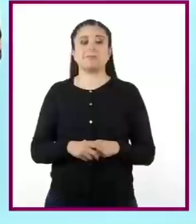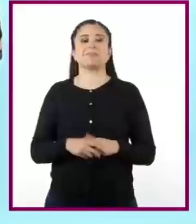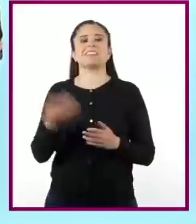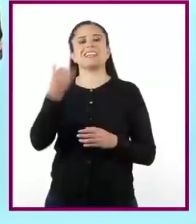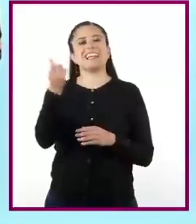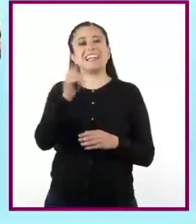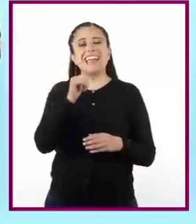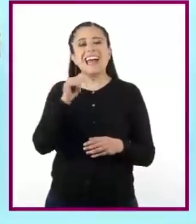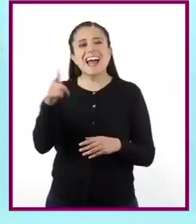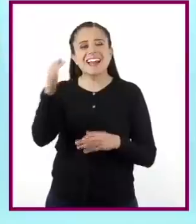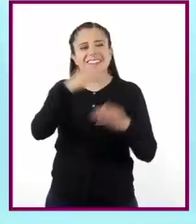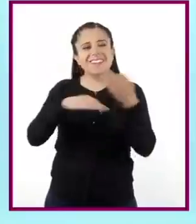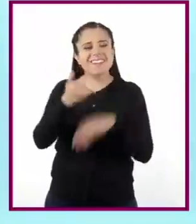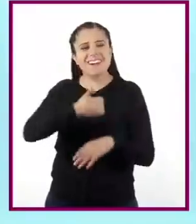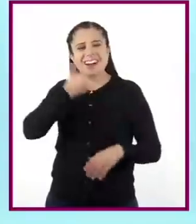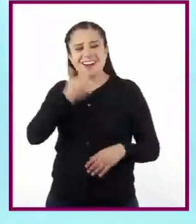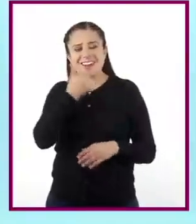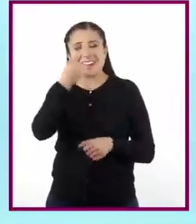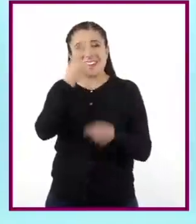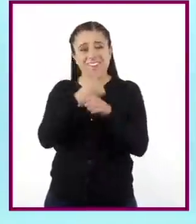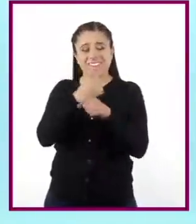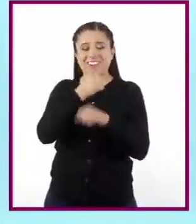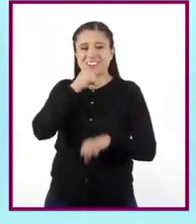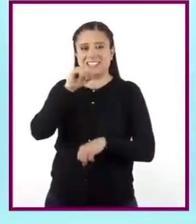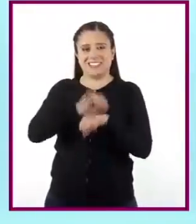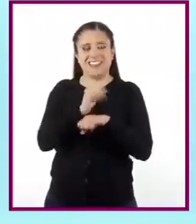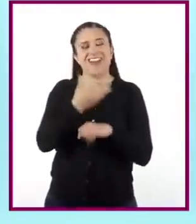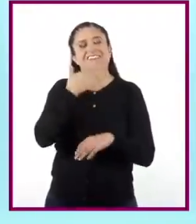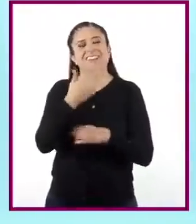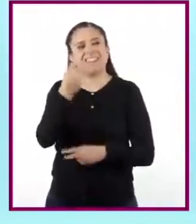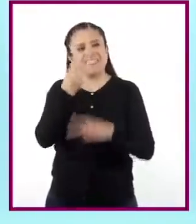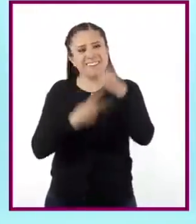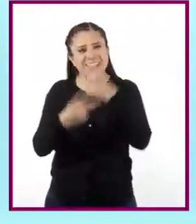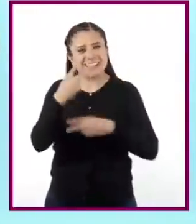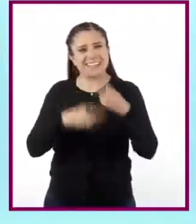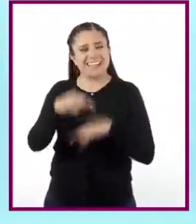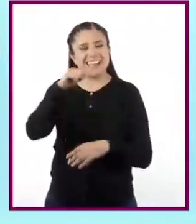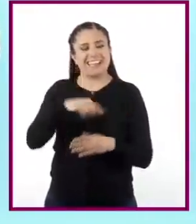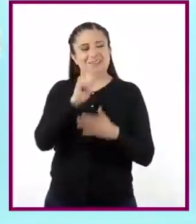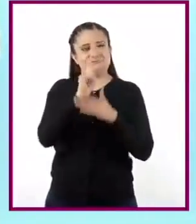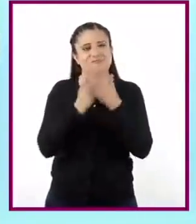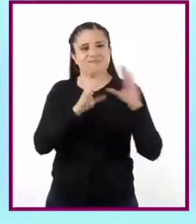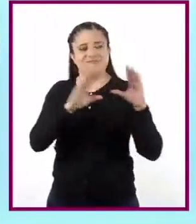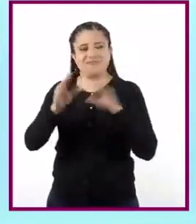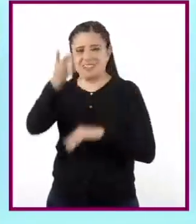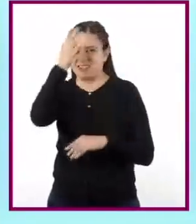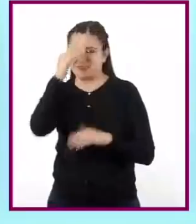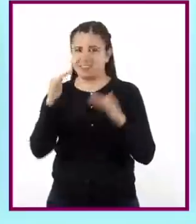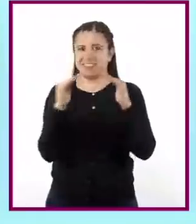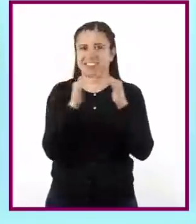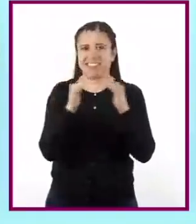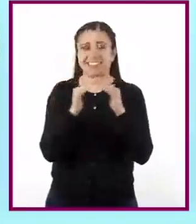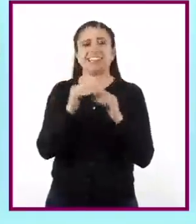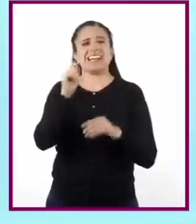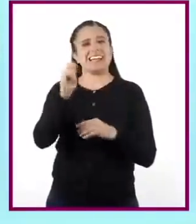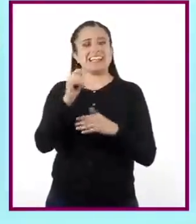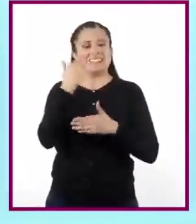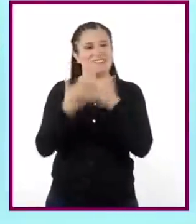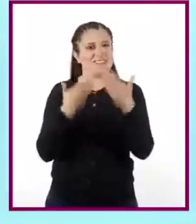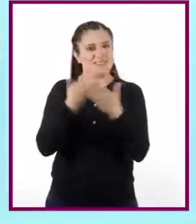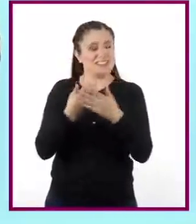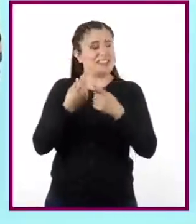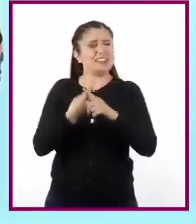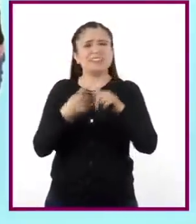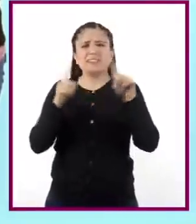¿Qué tal, alumnas y alumnos de primer grado de secundaria? Les damos la bienvenida a la programación de Aprende en Casa, una propuesta